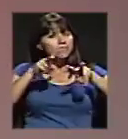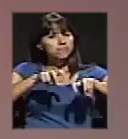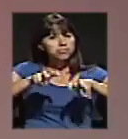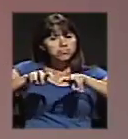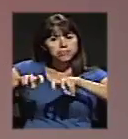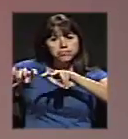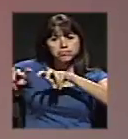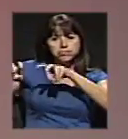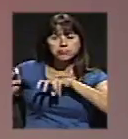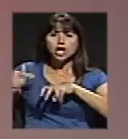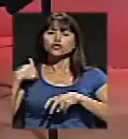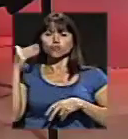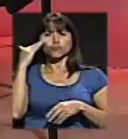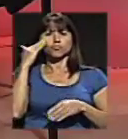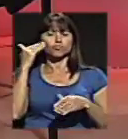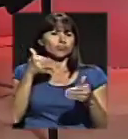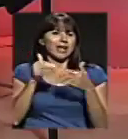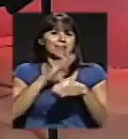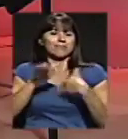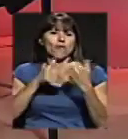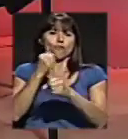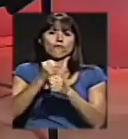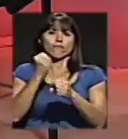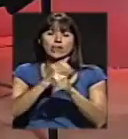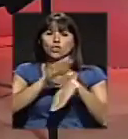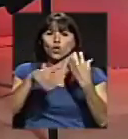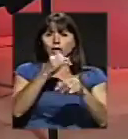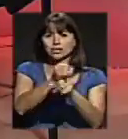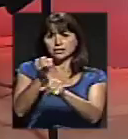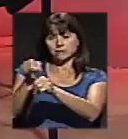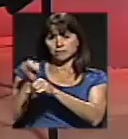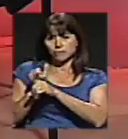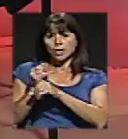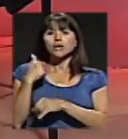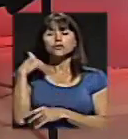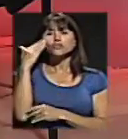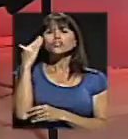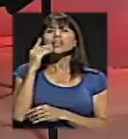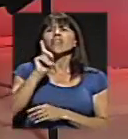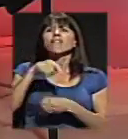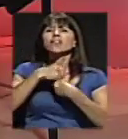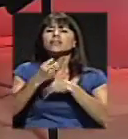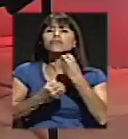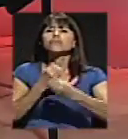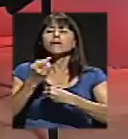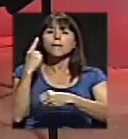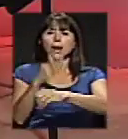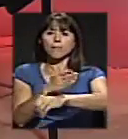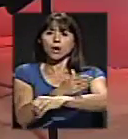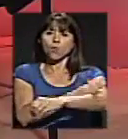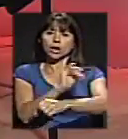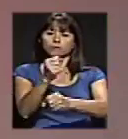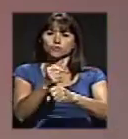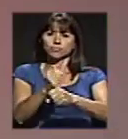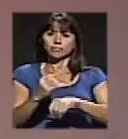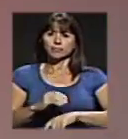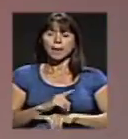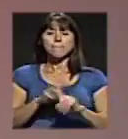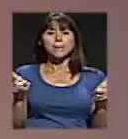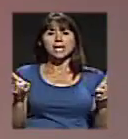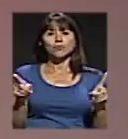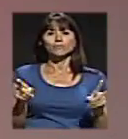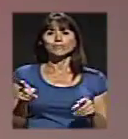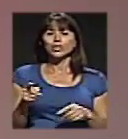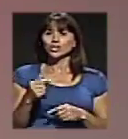las instituciones y sé lo que hay que hacer para mejorar su funcionamiento. Pero no me